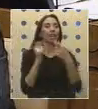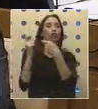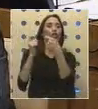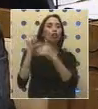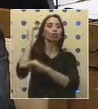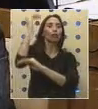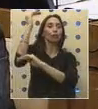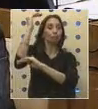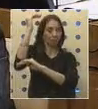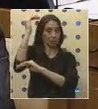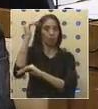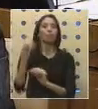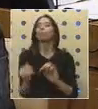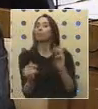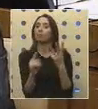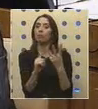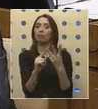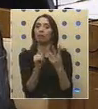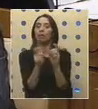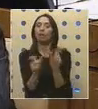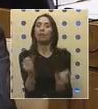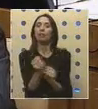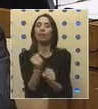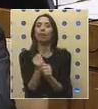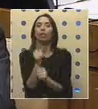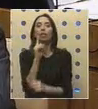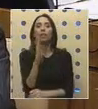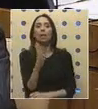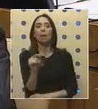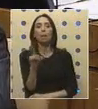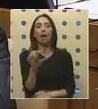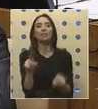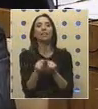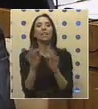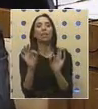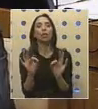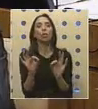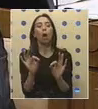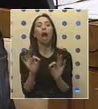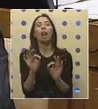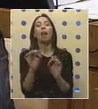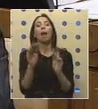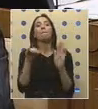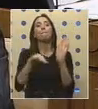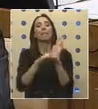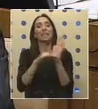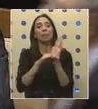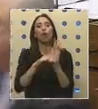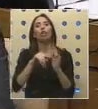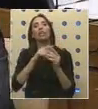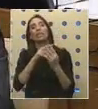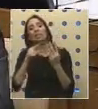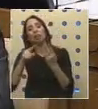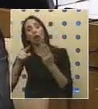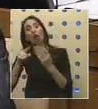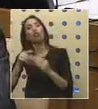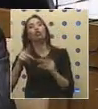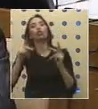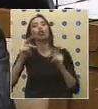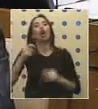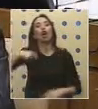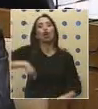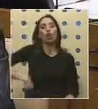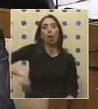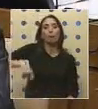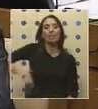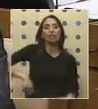tiene que ver con los trabajadores que tienen un base similar al mínimo y el resto es comisión o metas. Y esas son las grandes empresas. Hemos conocido